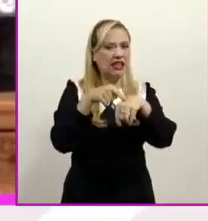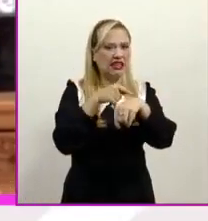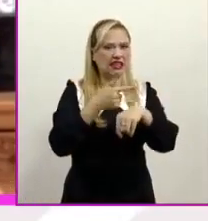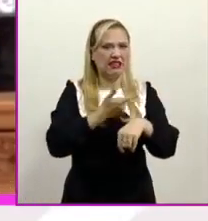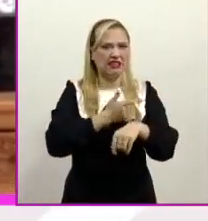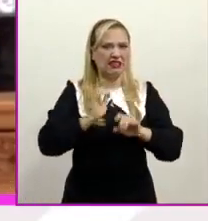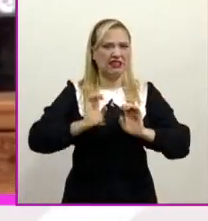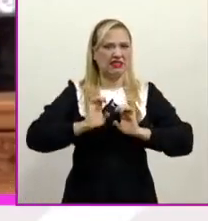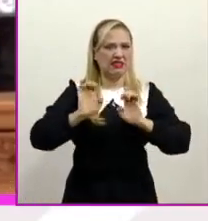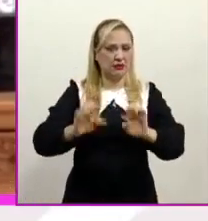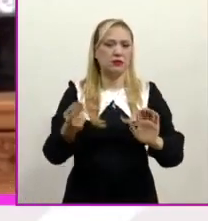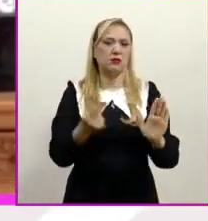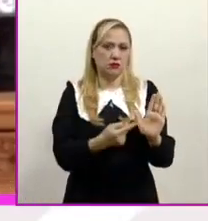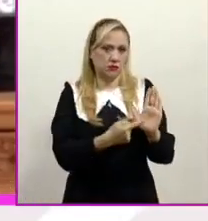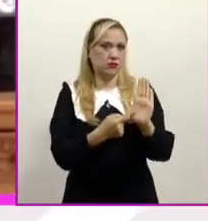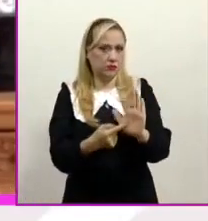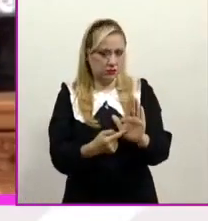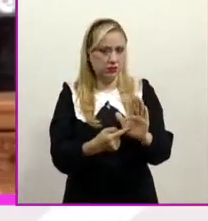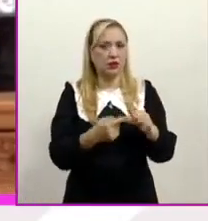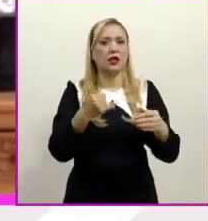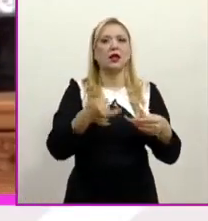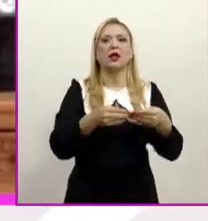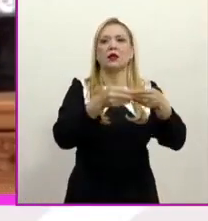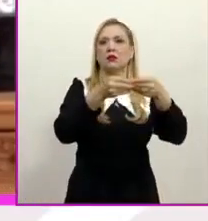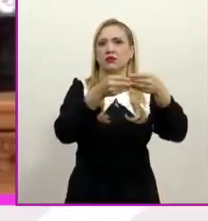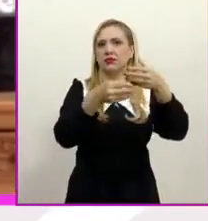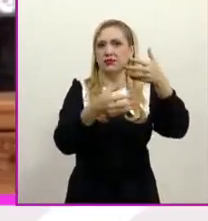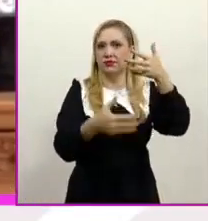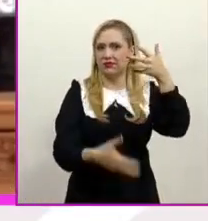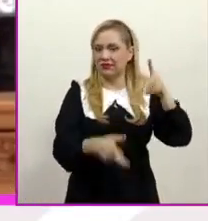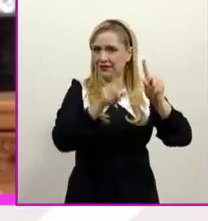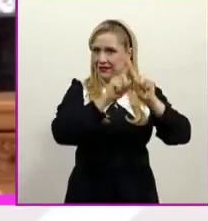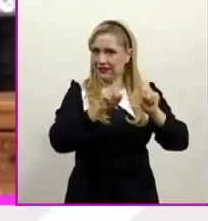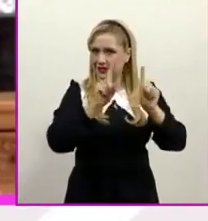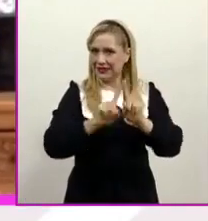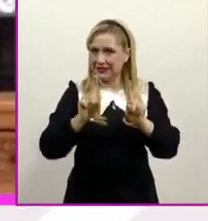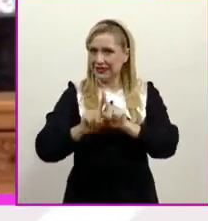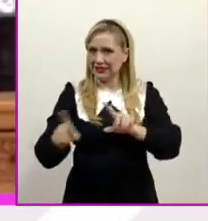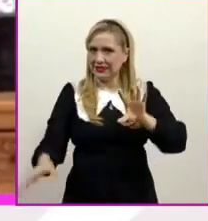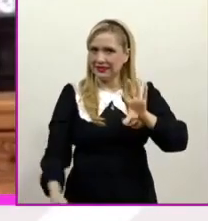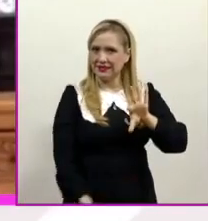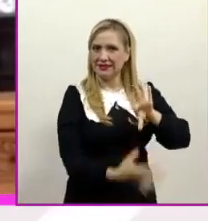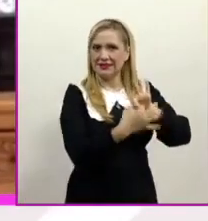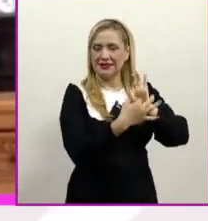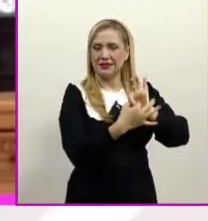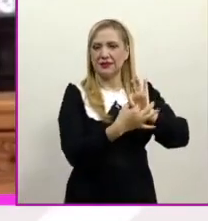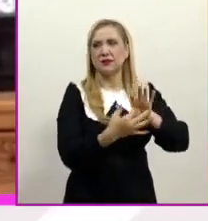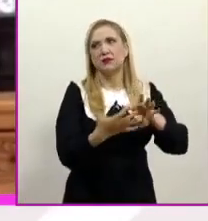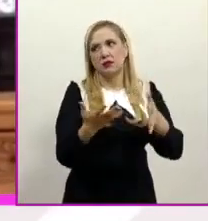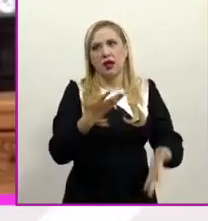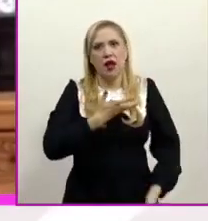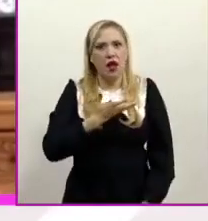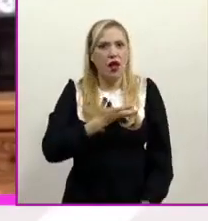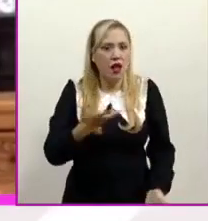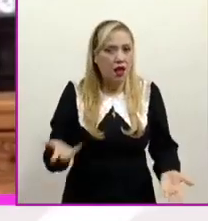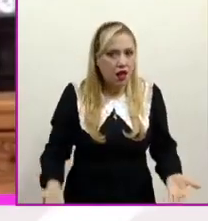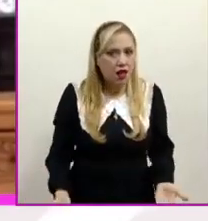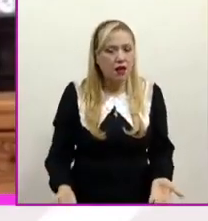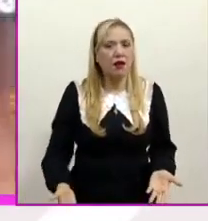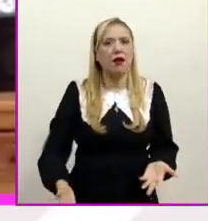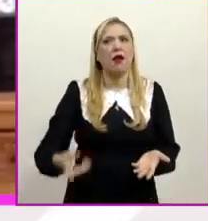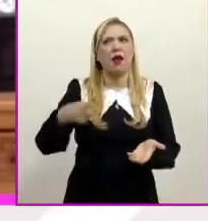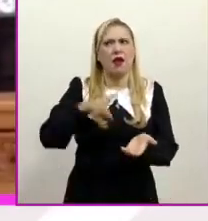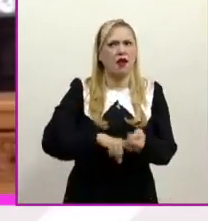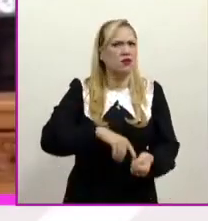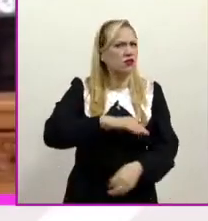la visibilización del racismo. Para nosotras es muy importante hablar sobre el racismo porque el racismo existe y existe